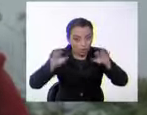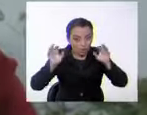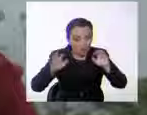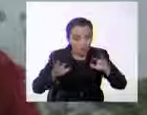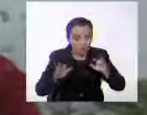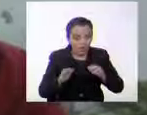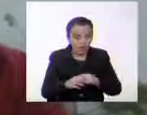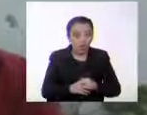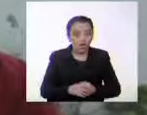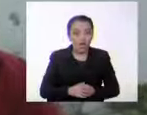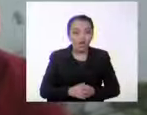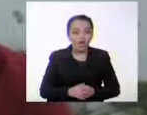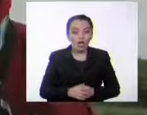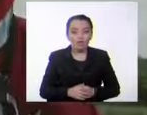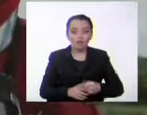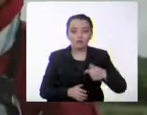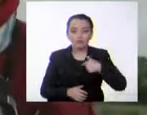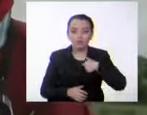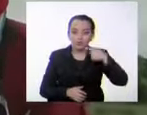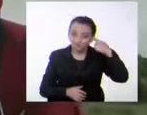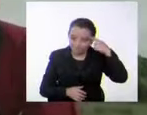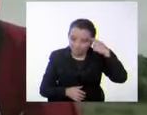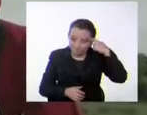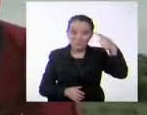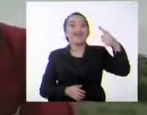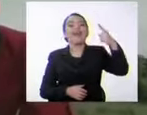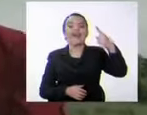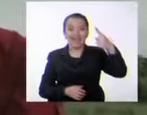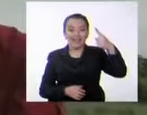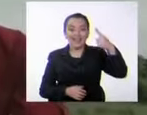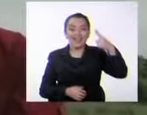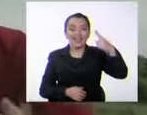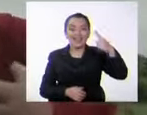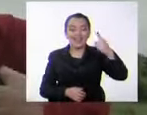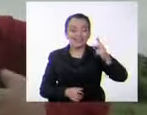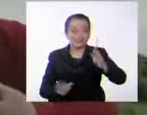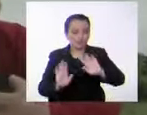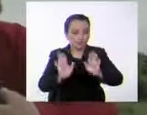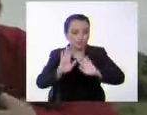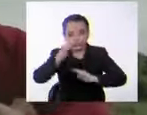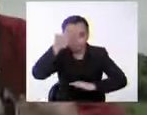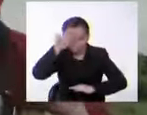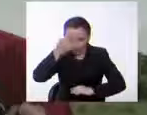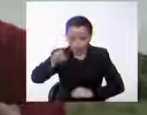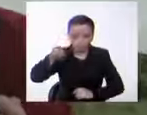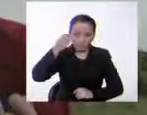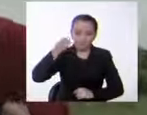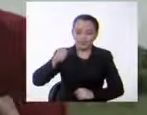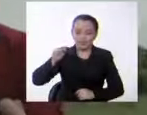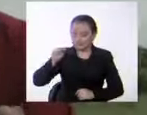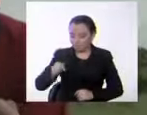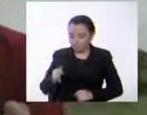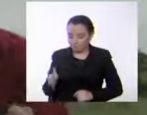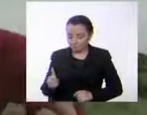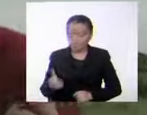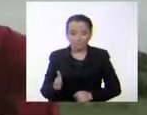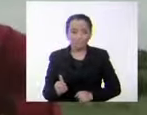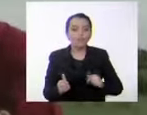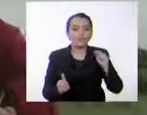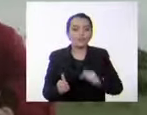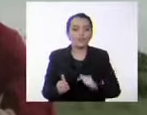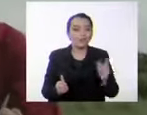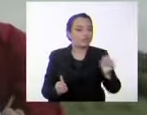Tengo un brillantísimo plan. Y no se te olvide que Memo y sus amigos no son